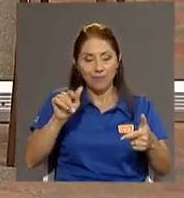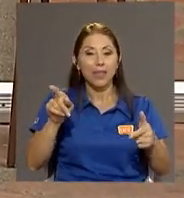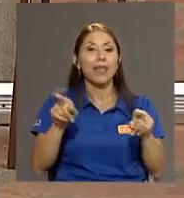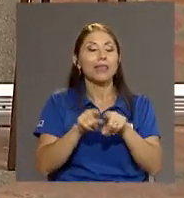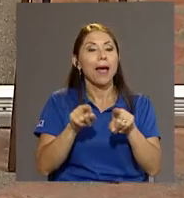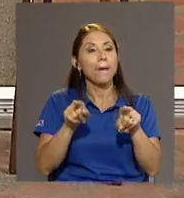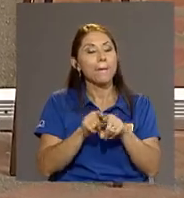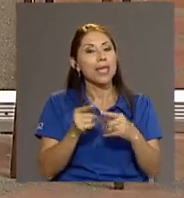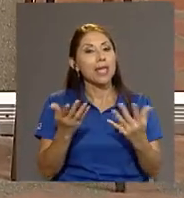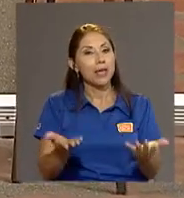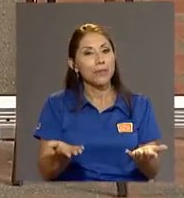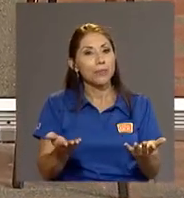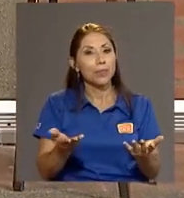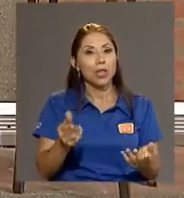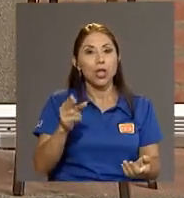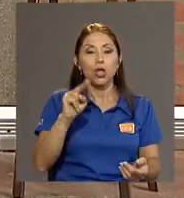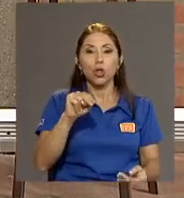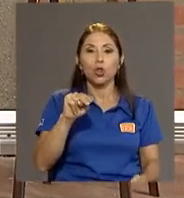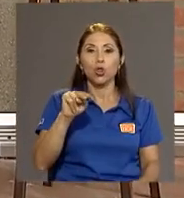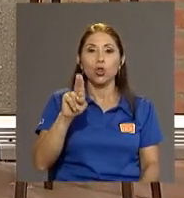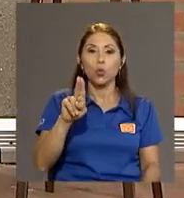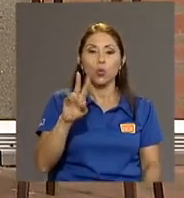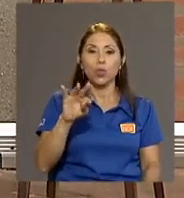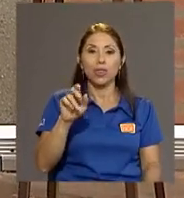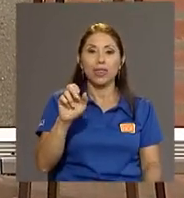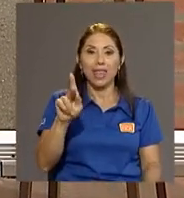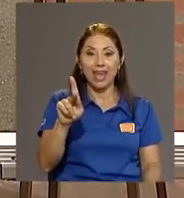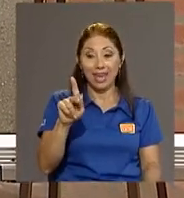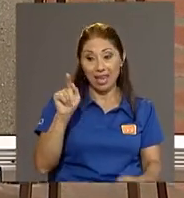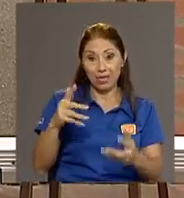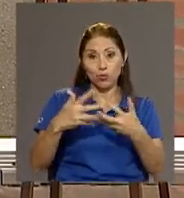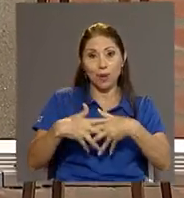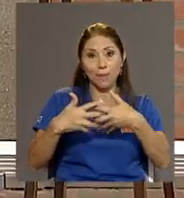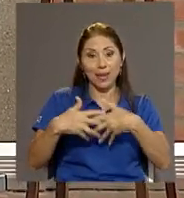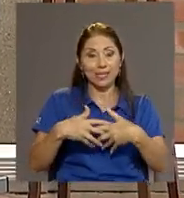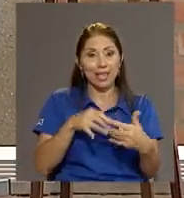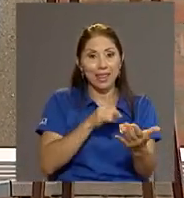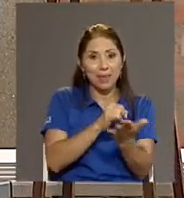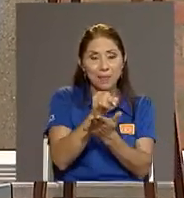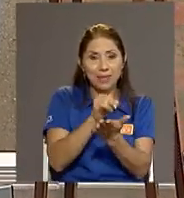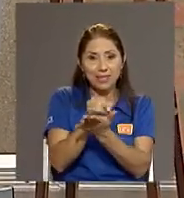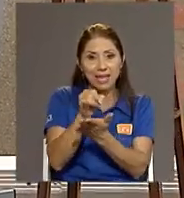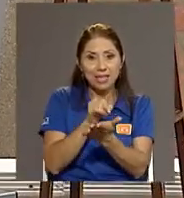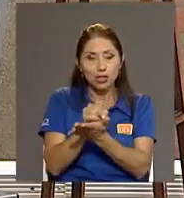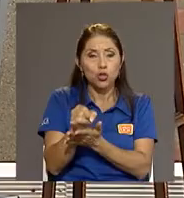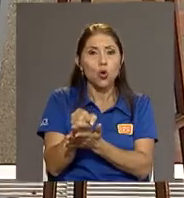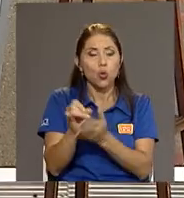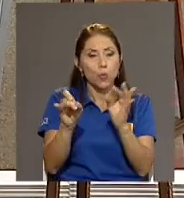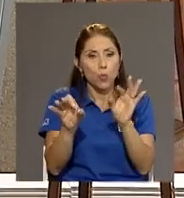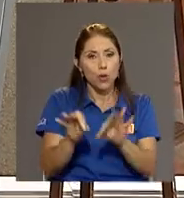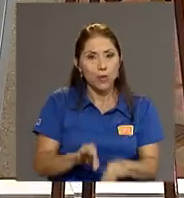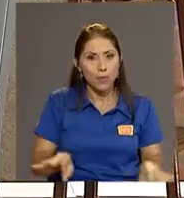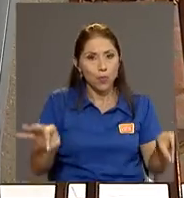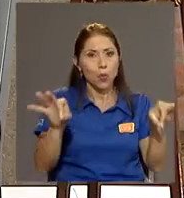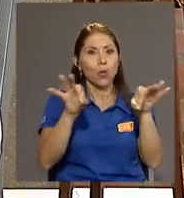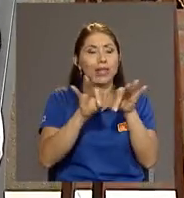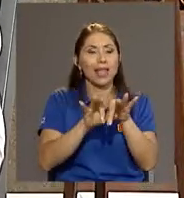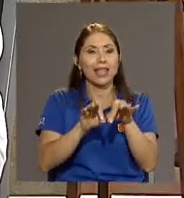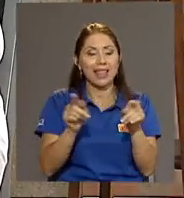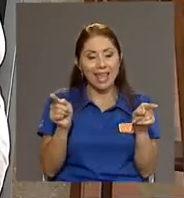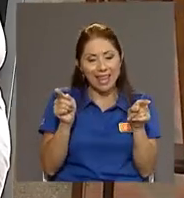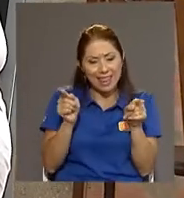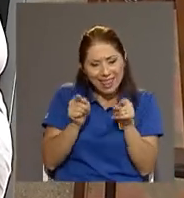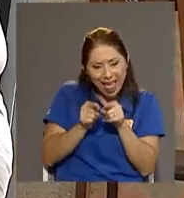También tenemos Lanotec, que es una empresa de investigación muy importante de